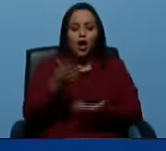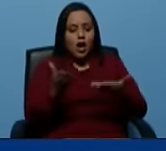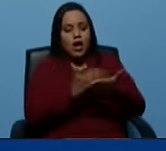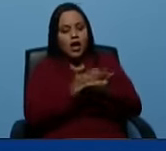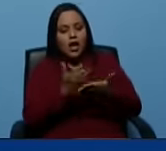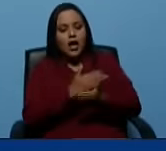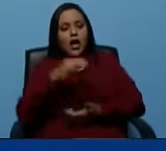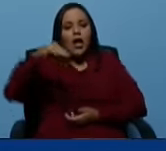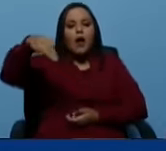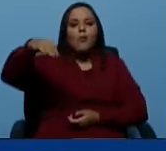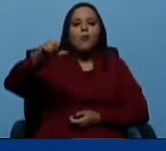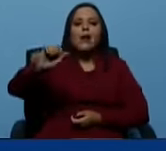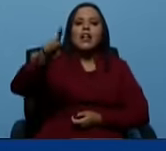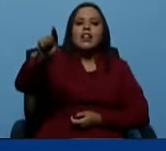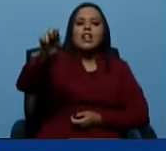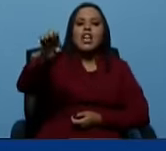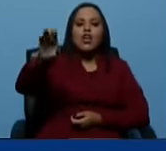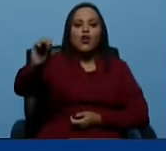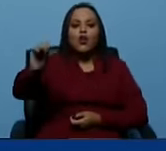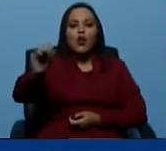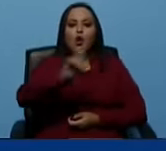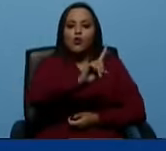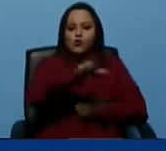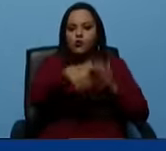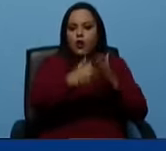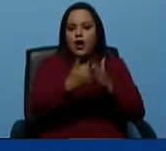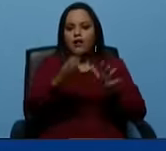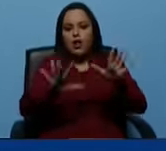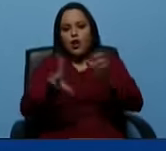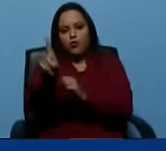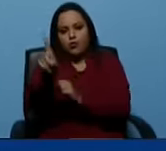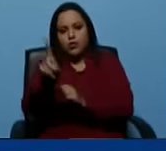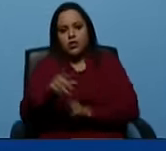1 al 11, léelo, Mateo del 1 al 11,